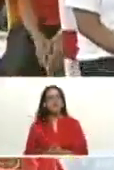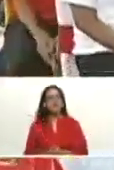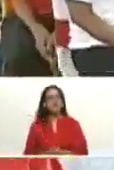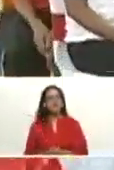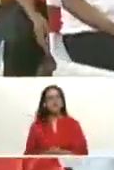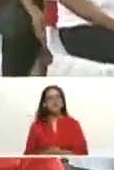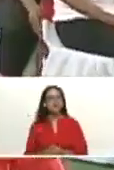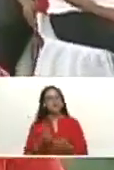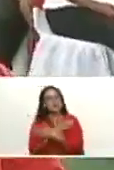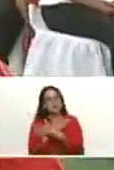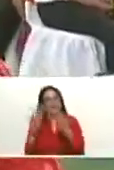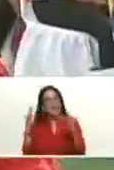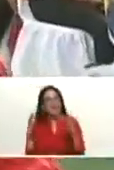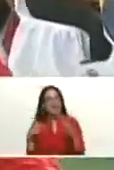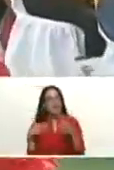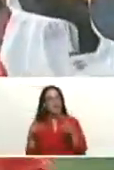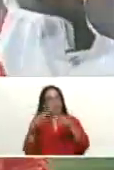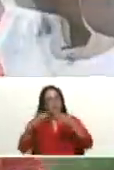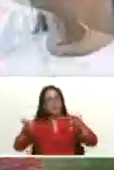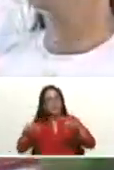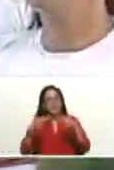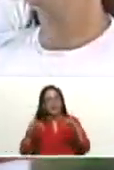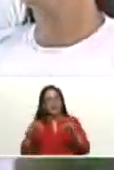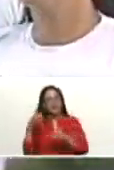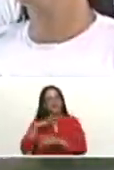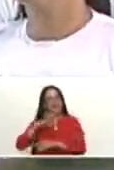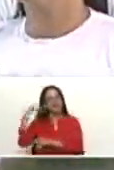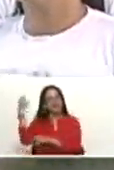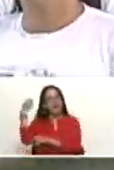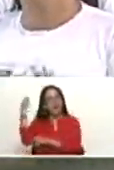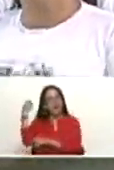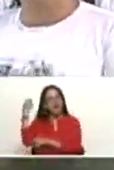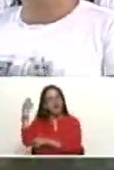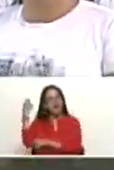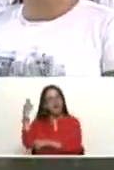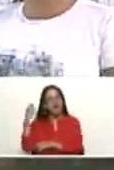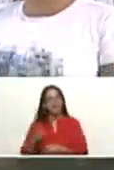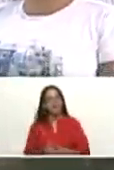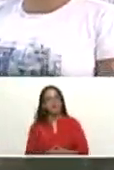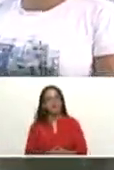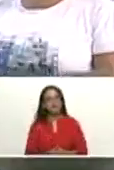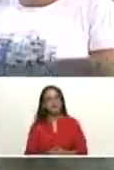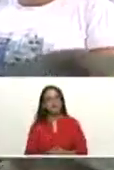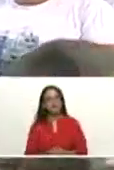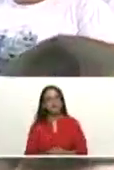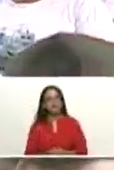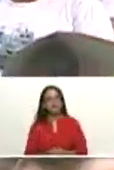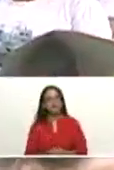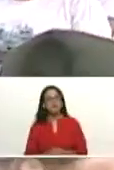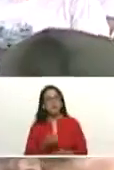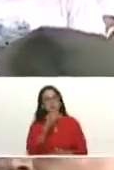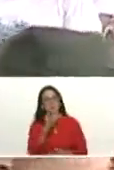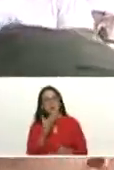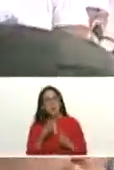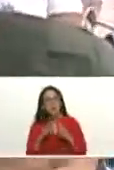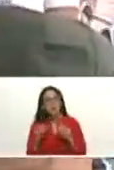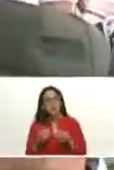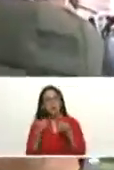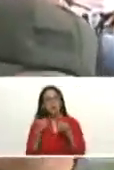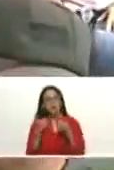Felicidades, pues. La música del llano. La música es bonito, es bello esto aquí. De